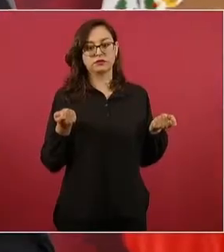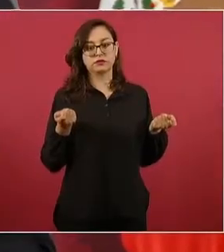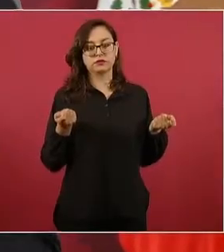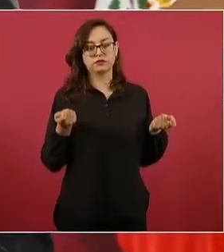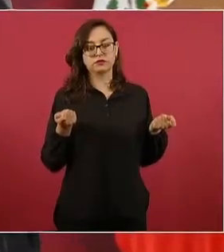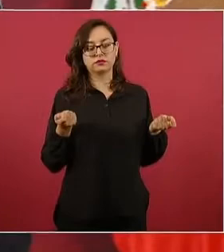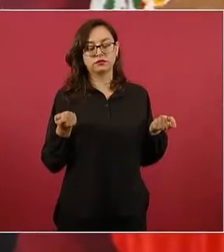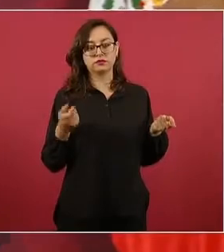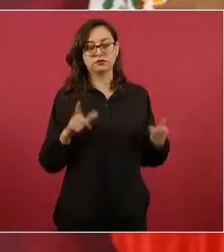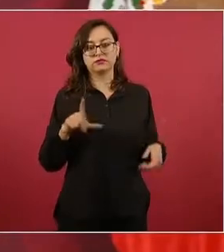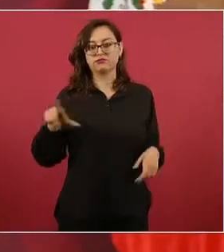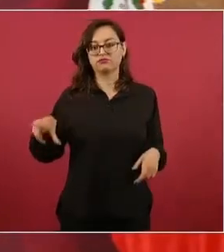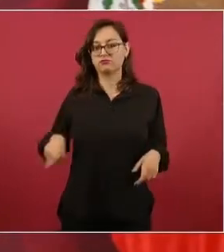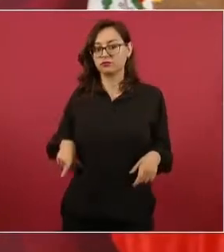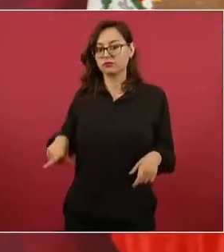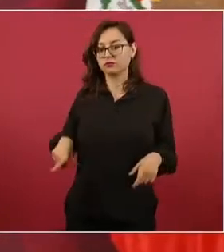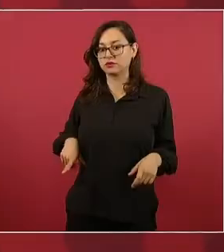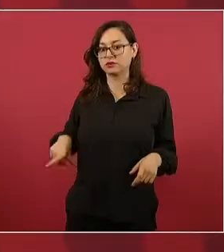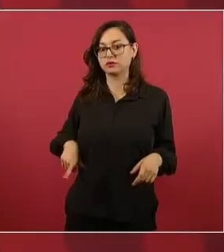funcionarios